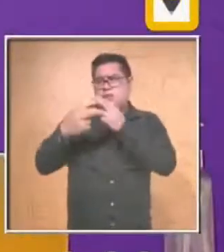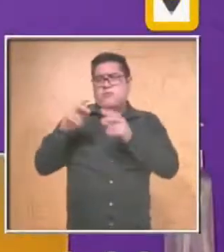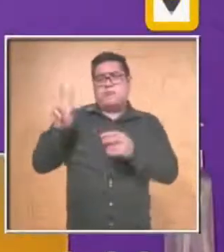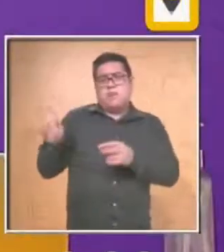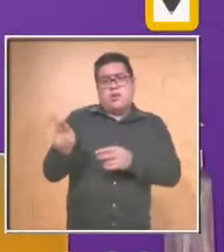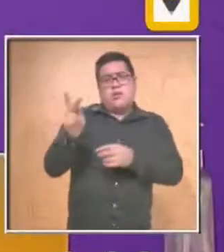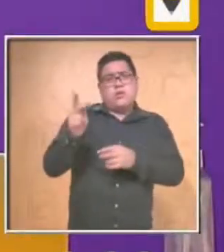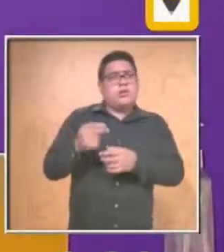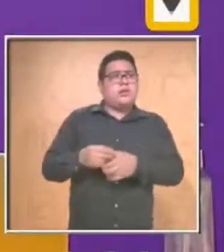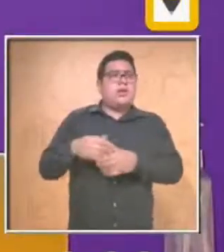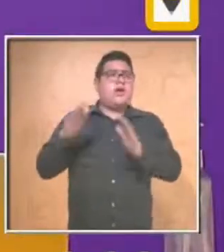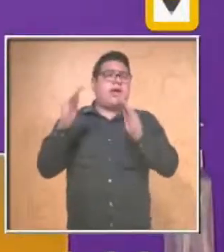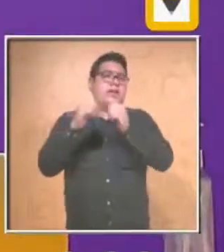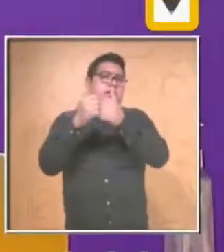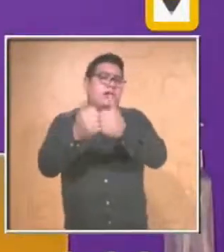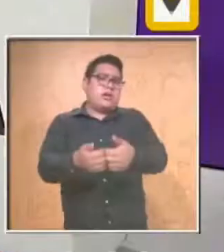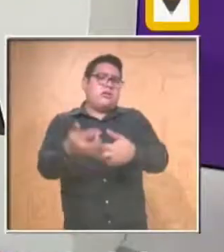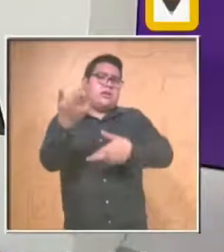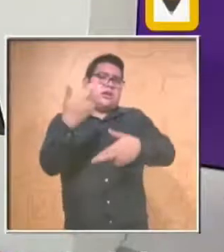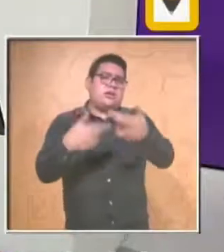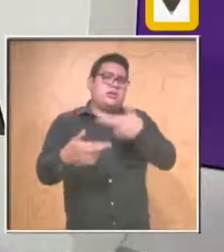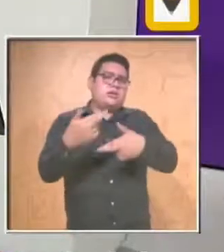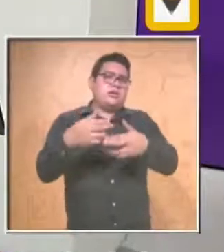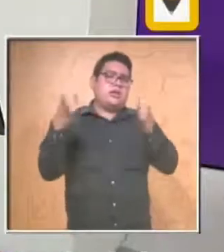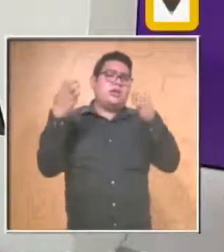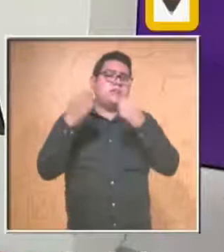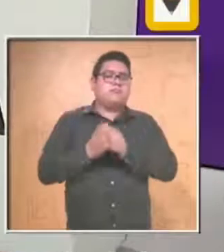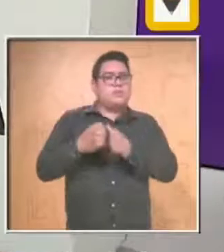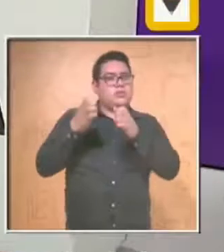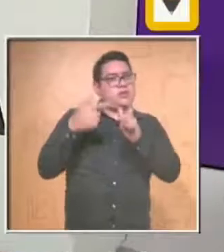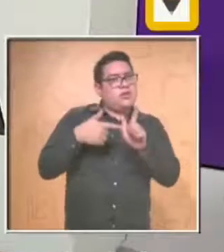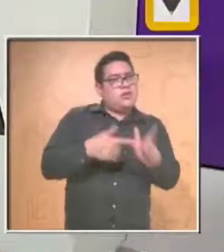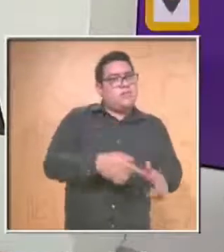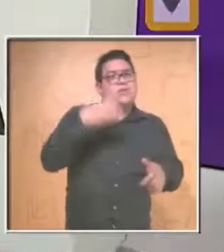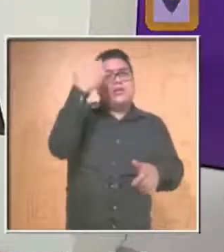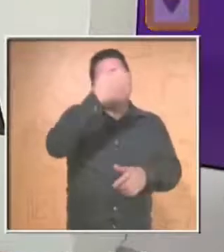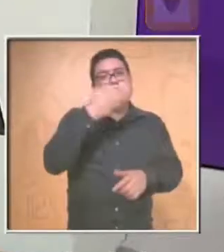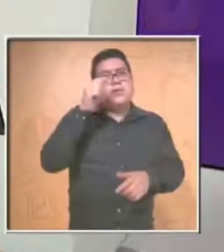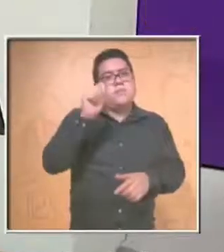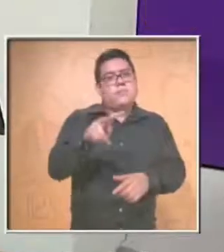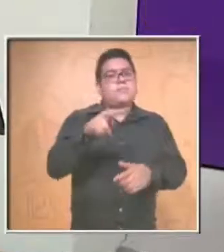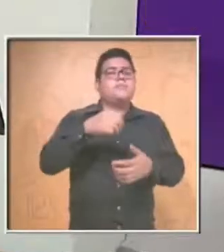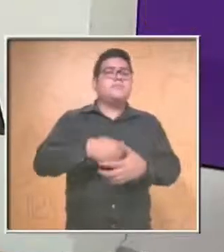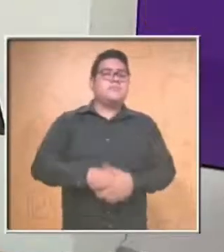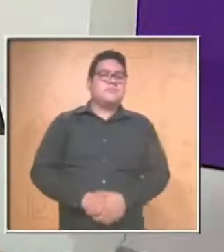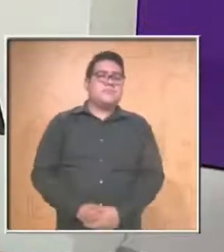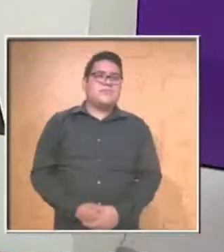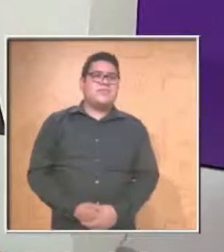reactivos. Quédate en casa. Estamos en Escuela TV.